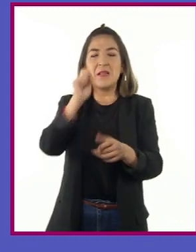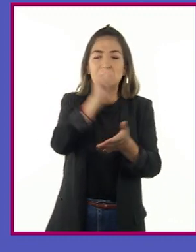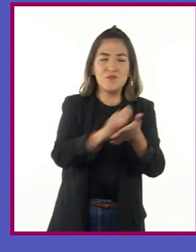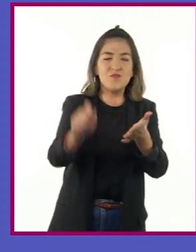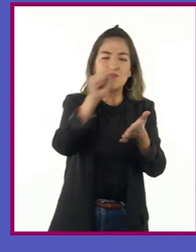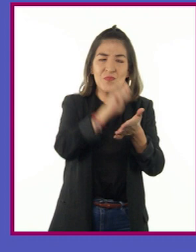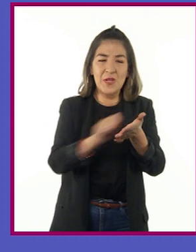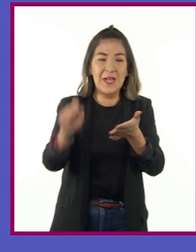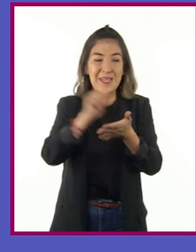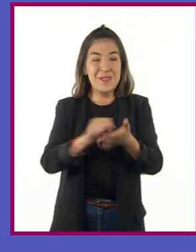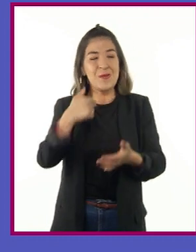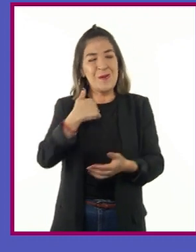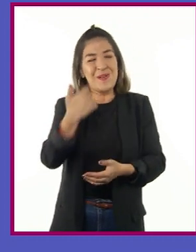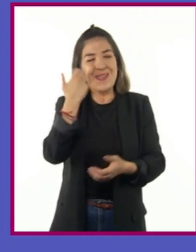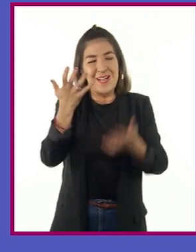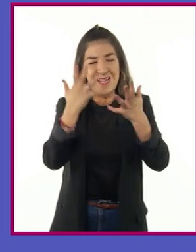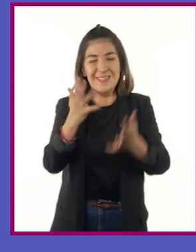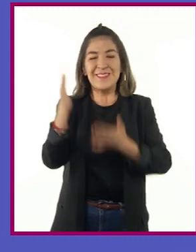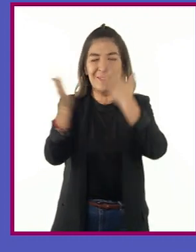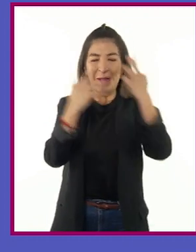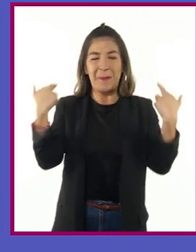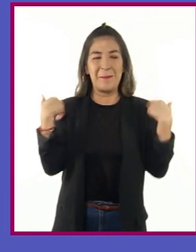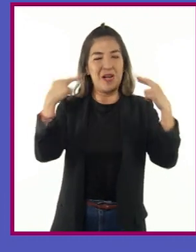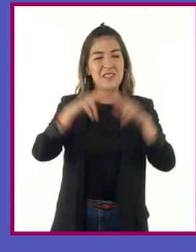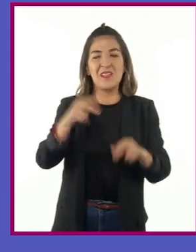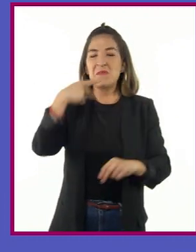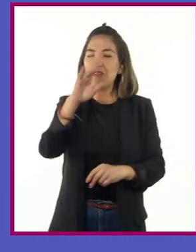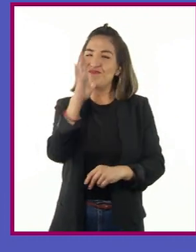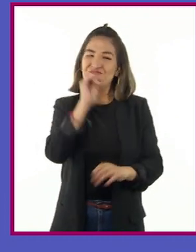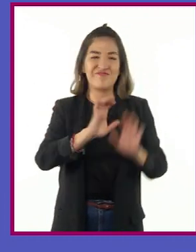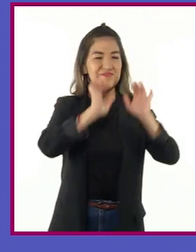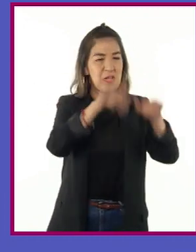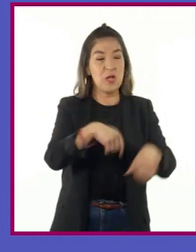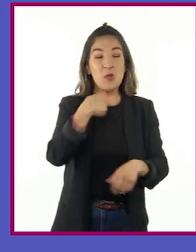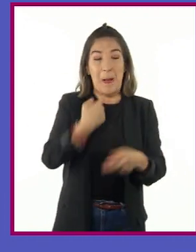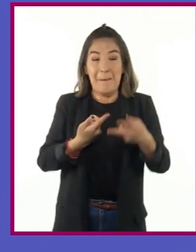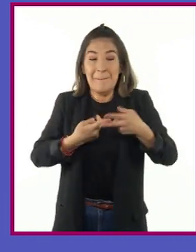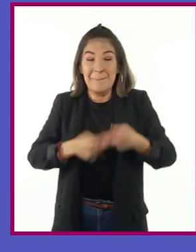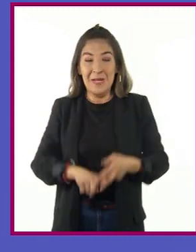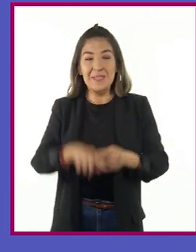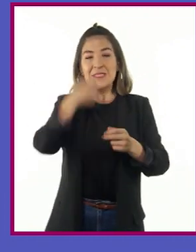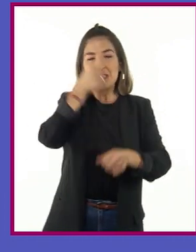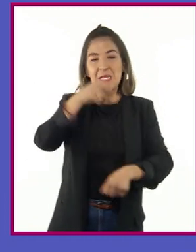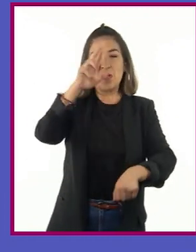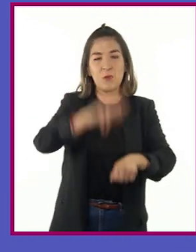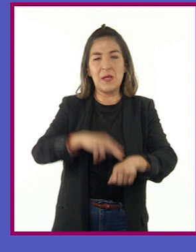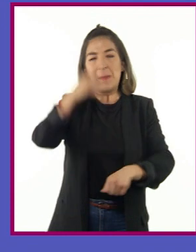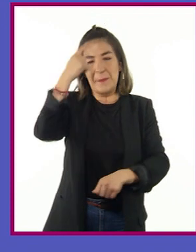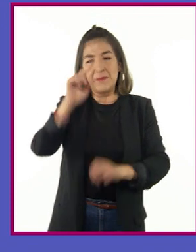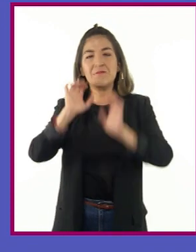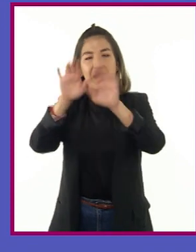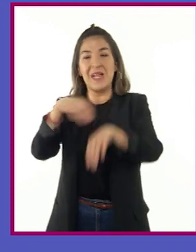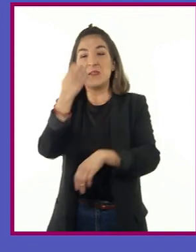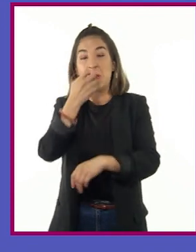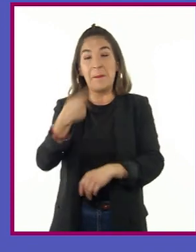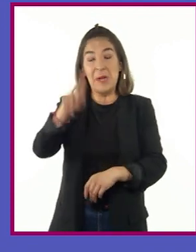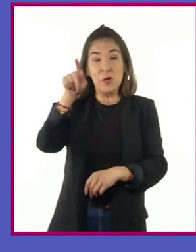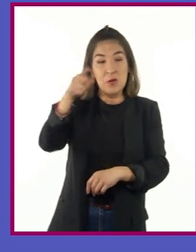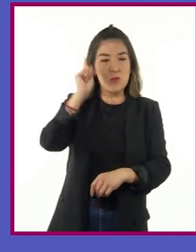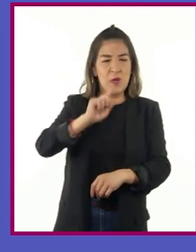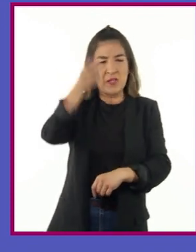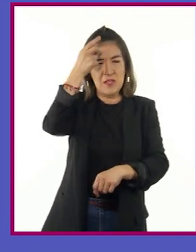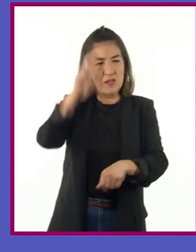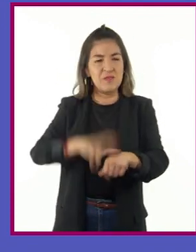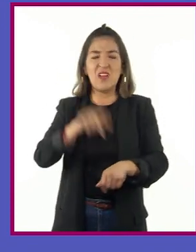normal, pero no se me permitió entrar. Comencé como secretaria de una escuela, pero la directora me eliminó